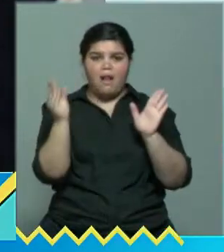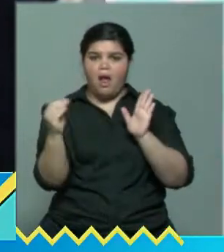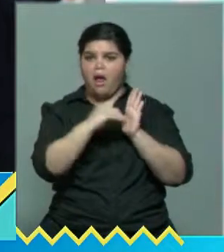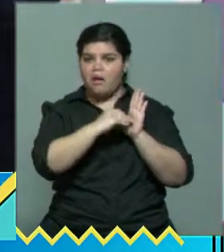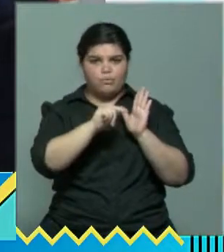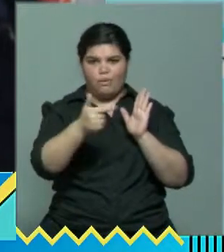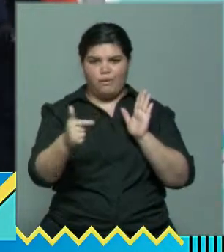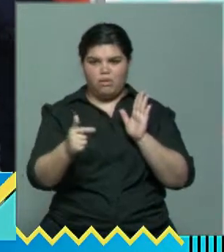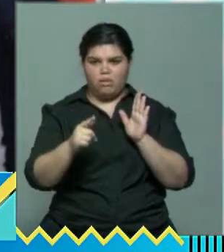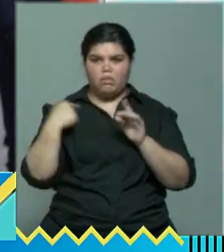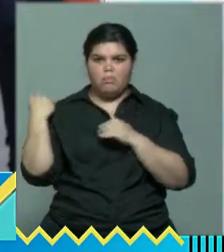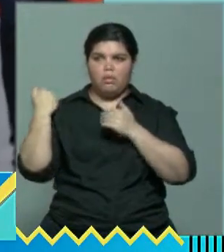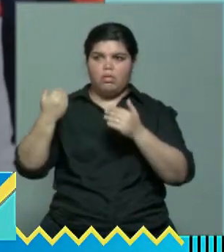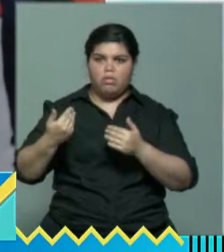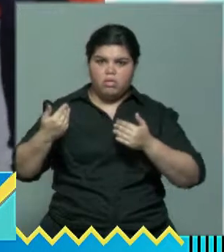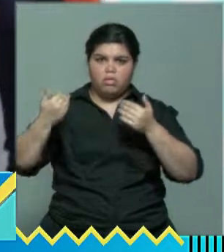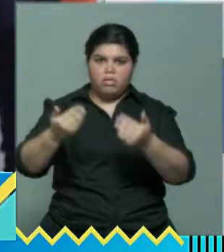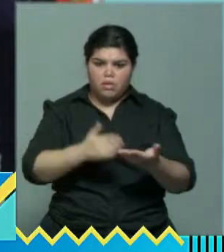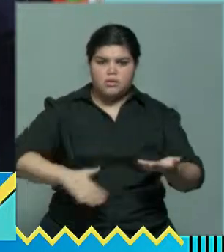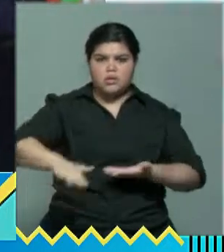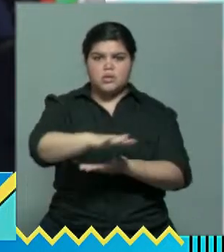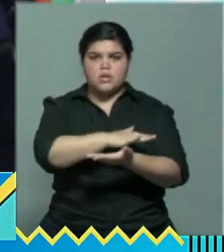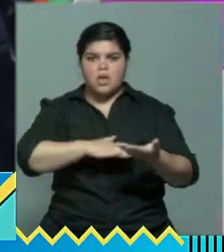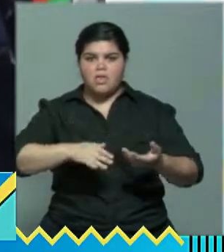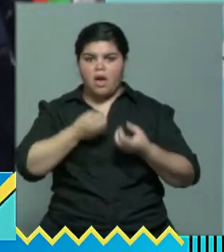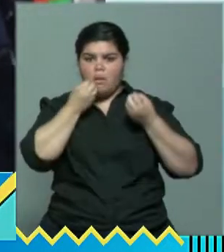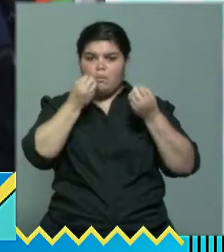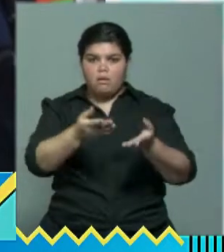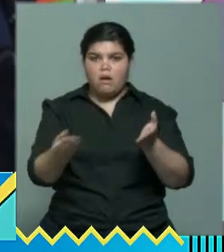a través del tiempo con la evolución social. Indudablemente nosotros el tema del